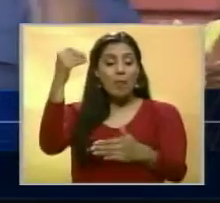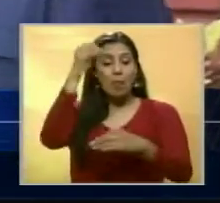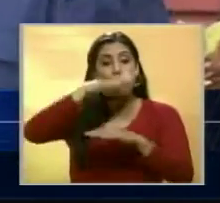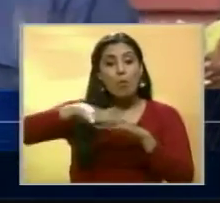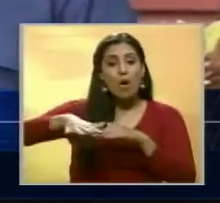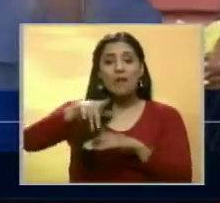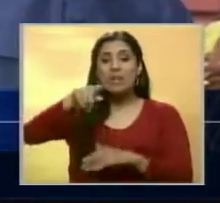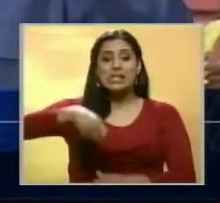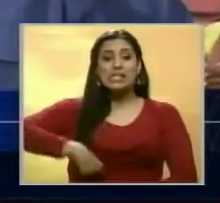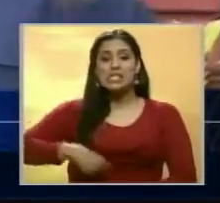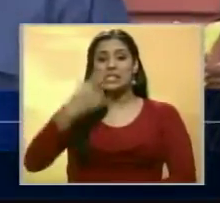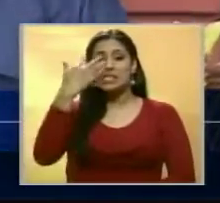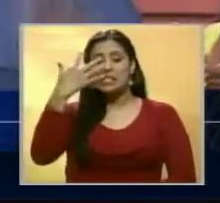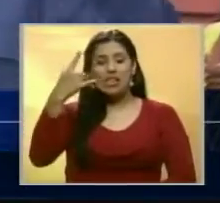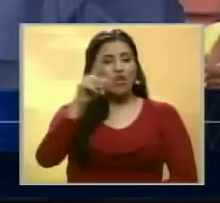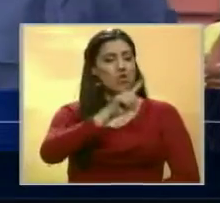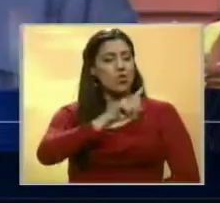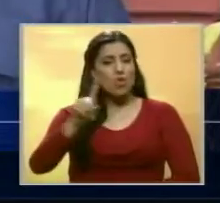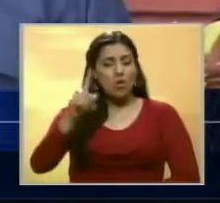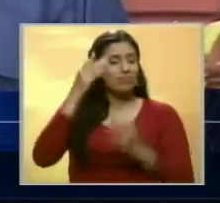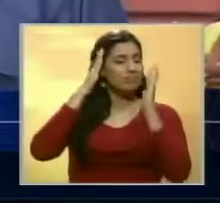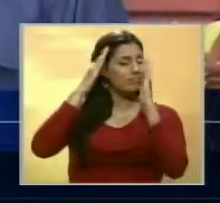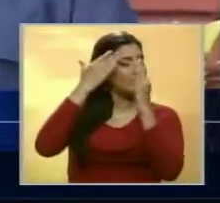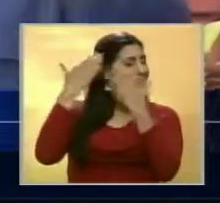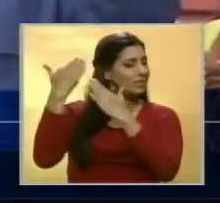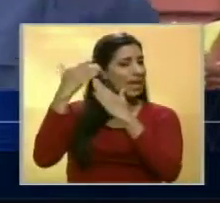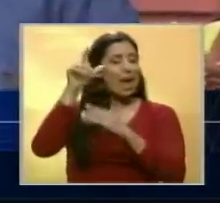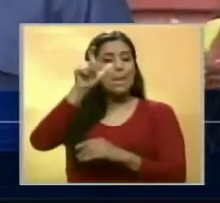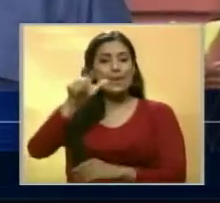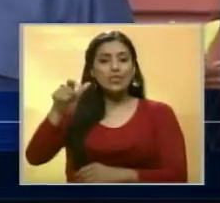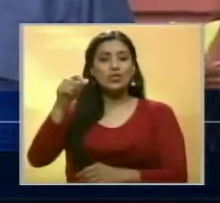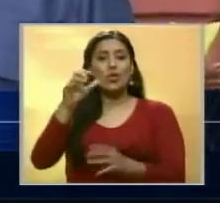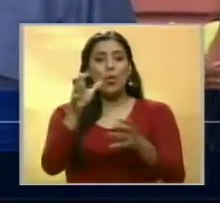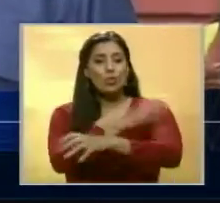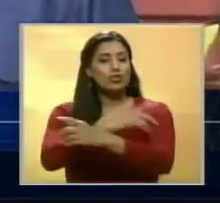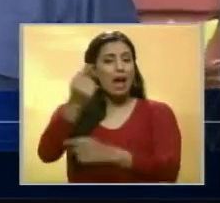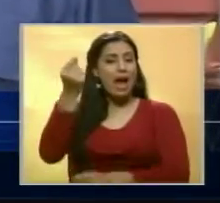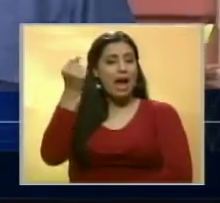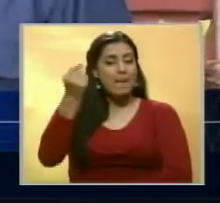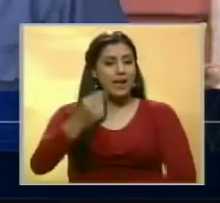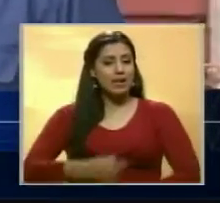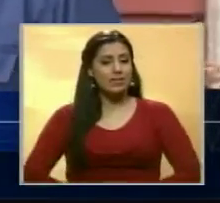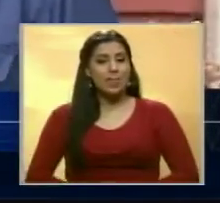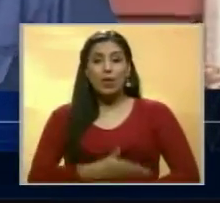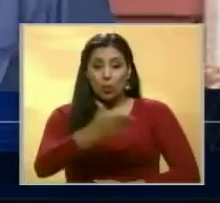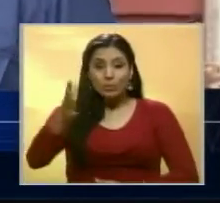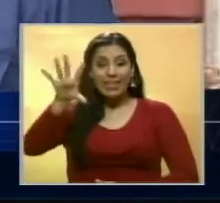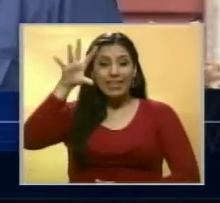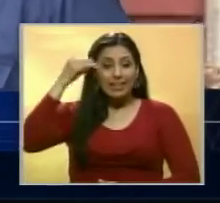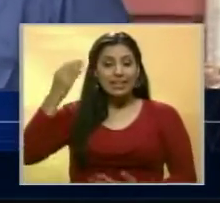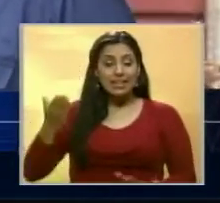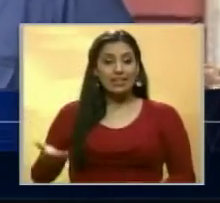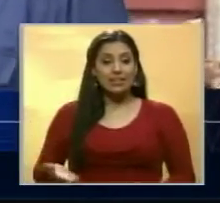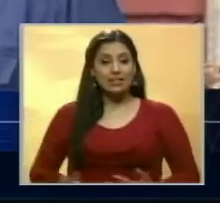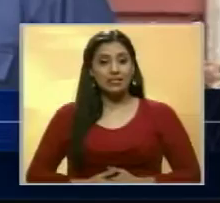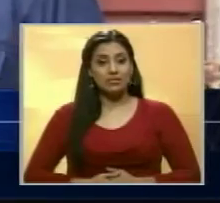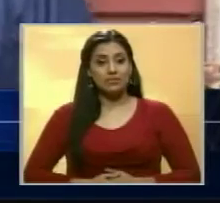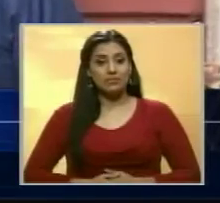a no caer en provocaciones de la derecha, jamás. ¿Ustedes me entienden?